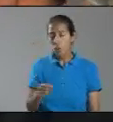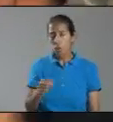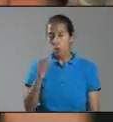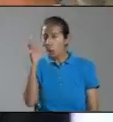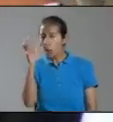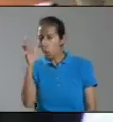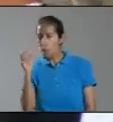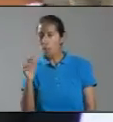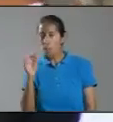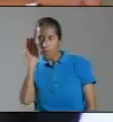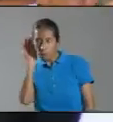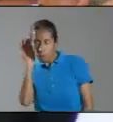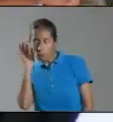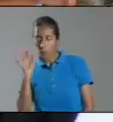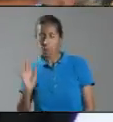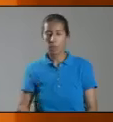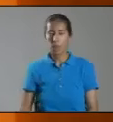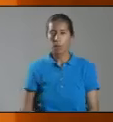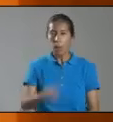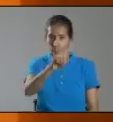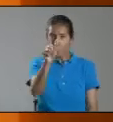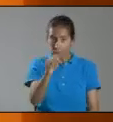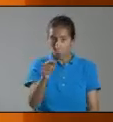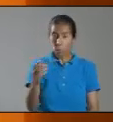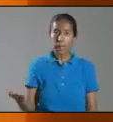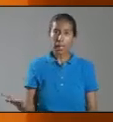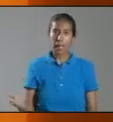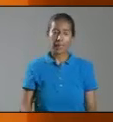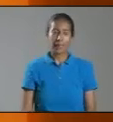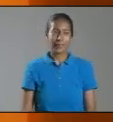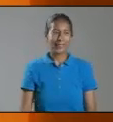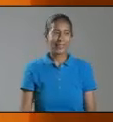No me conteste. Pregúntele.